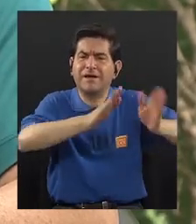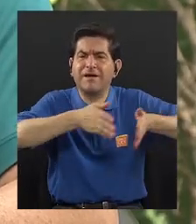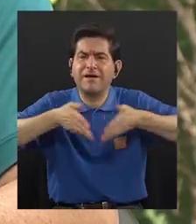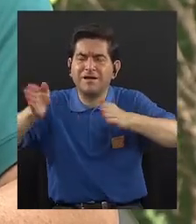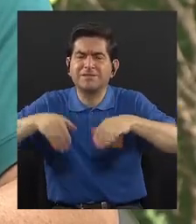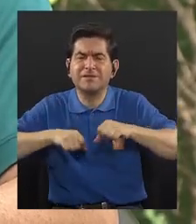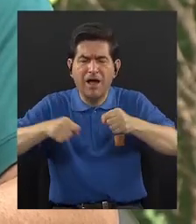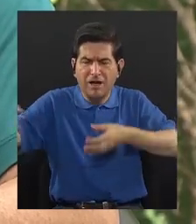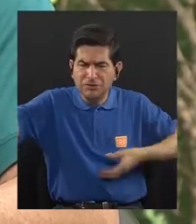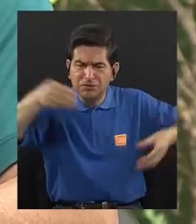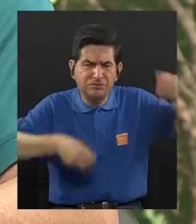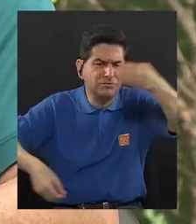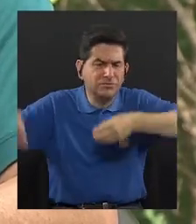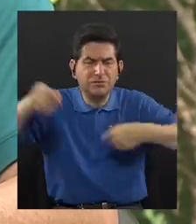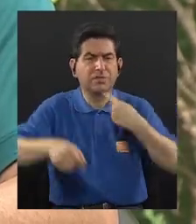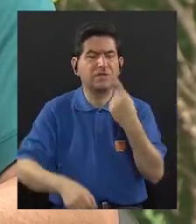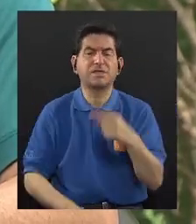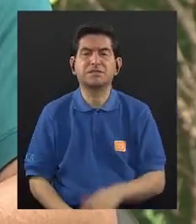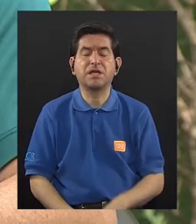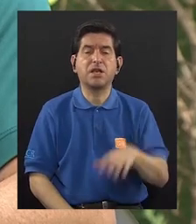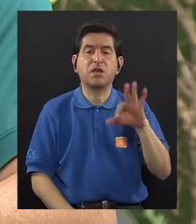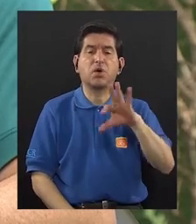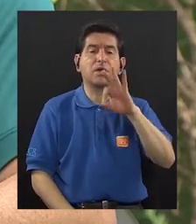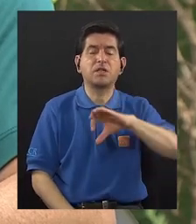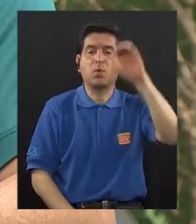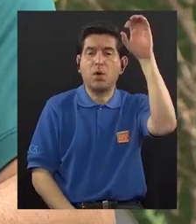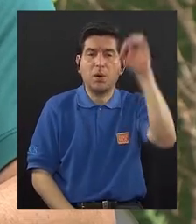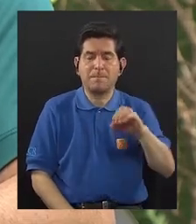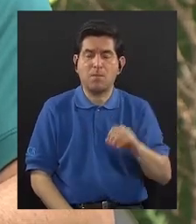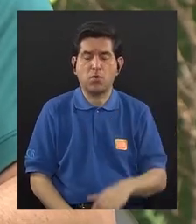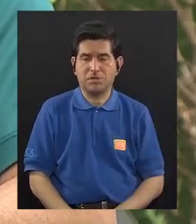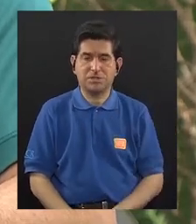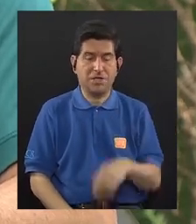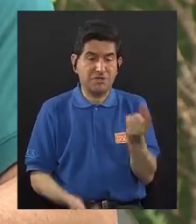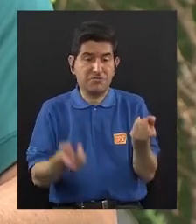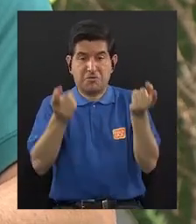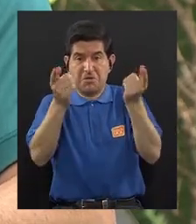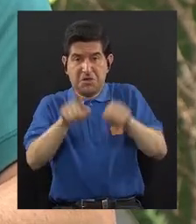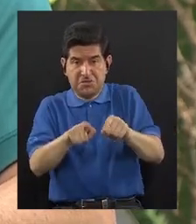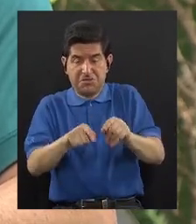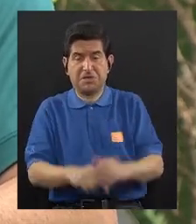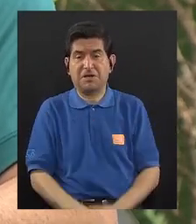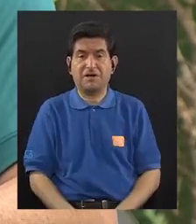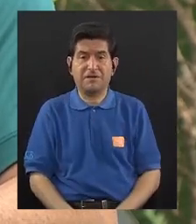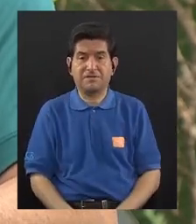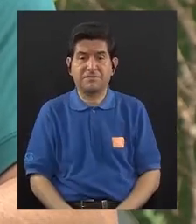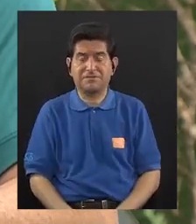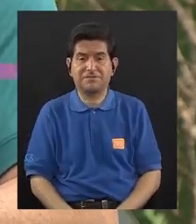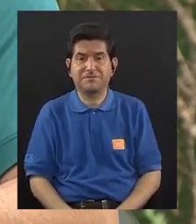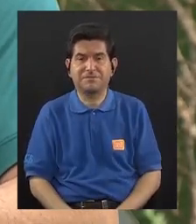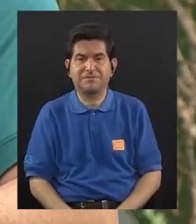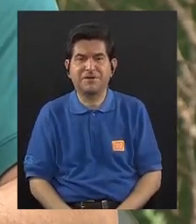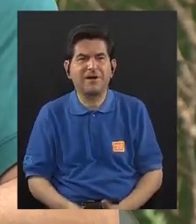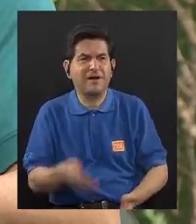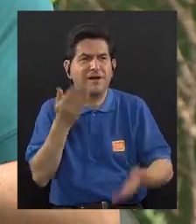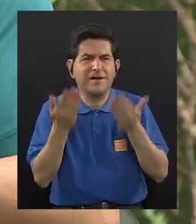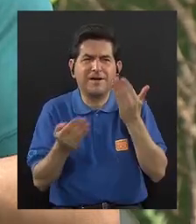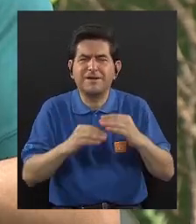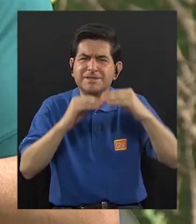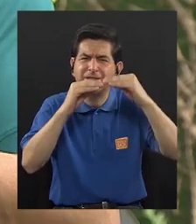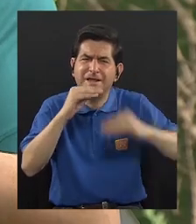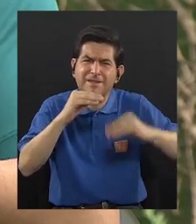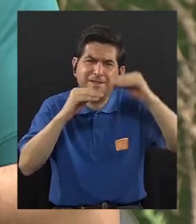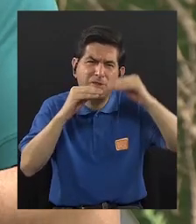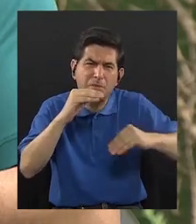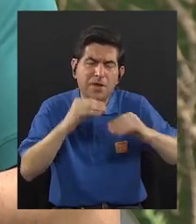la calle o en los supermercados que siempre que le dicen 99% 99% este cual es cuáles son como los